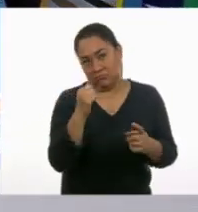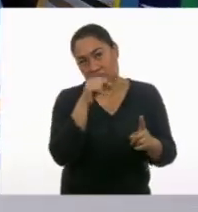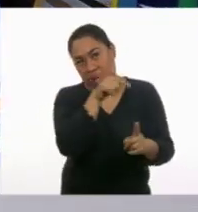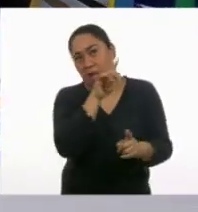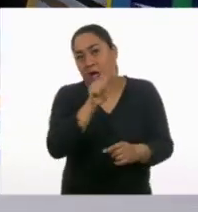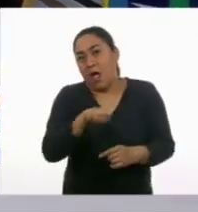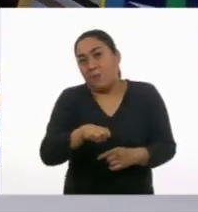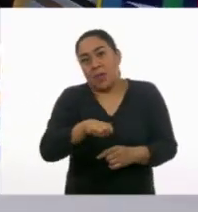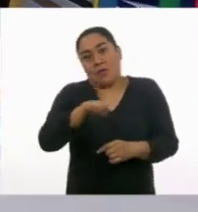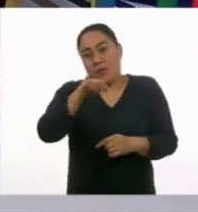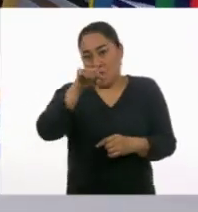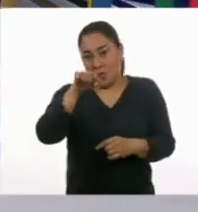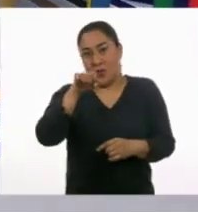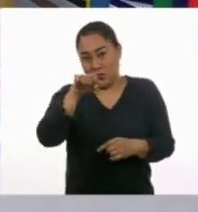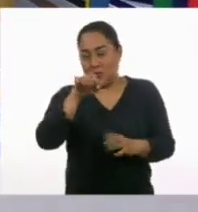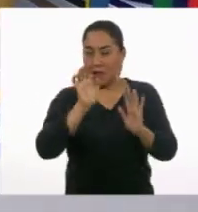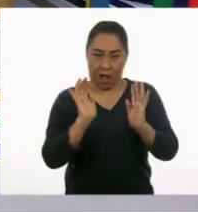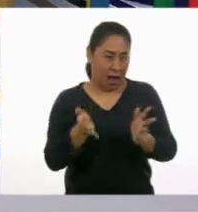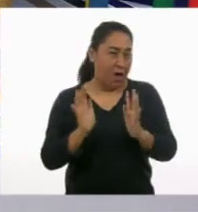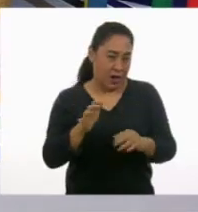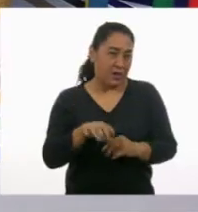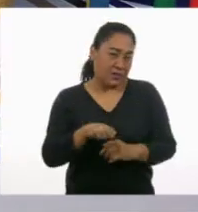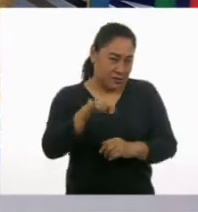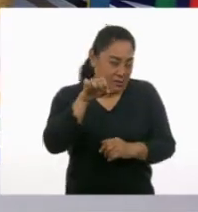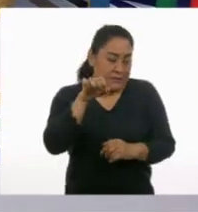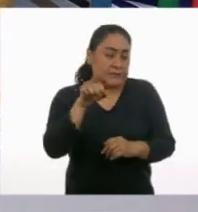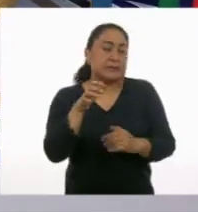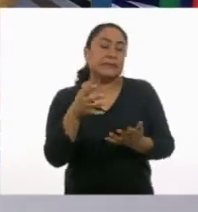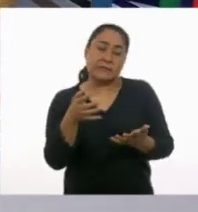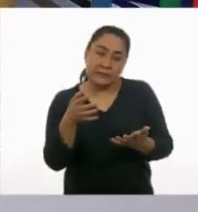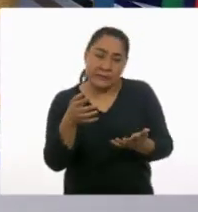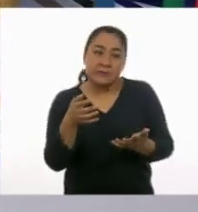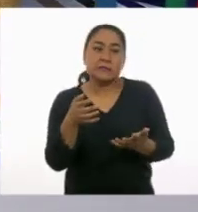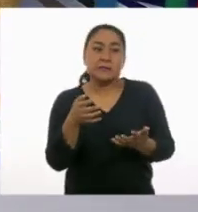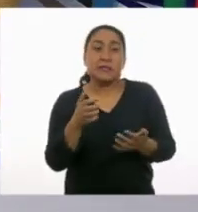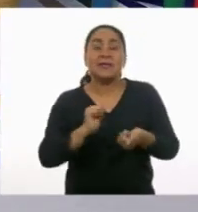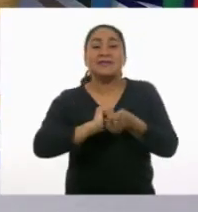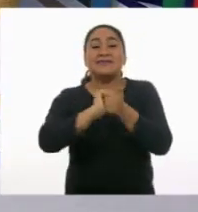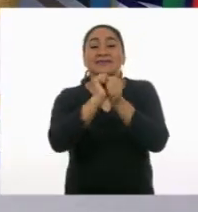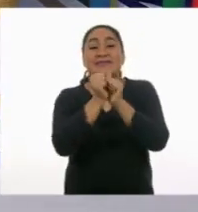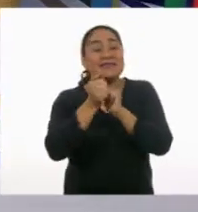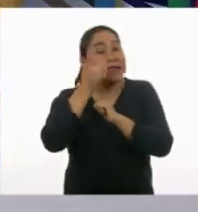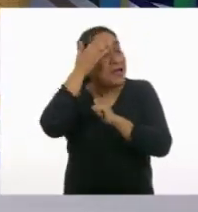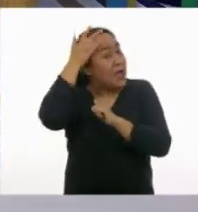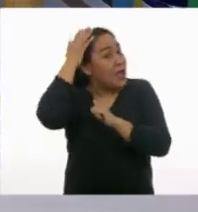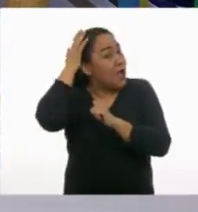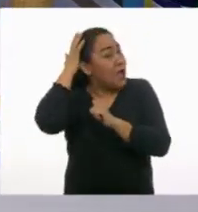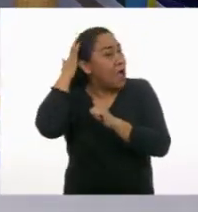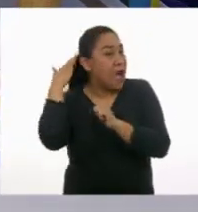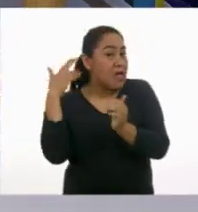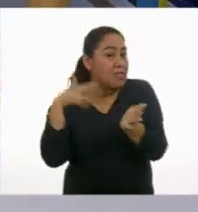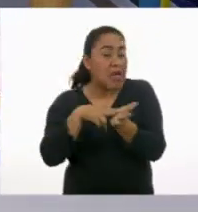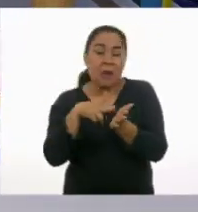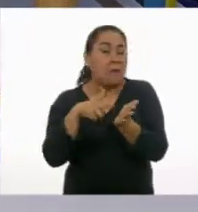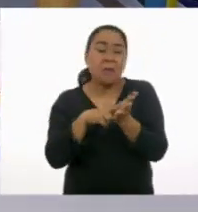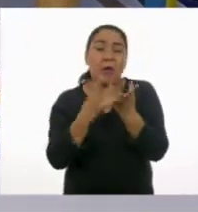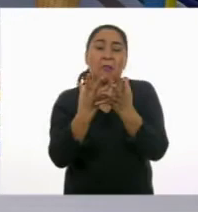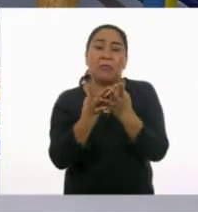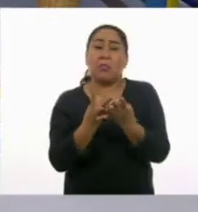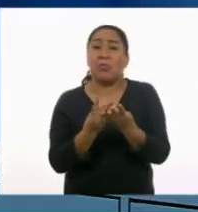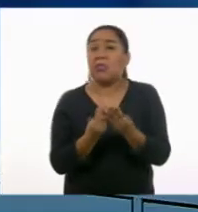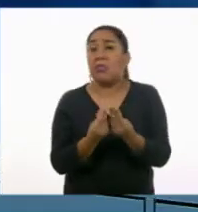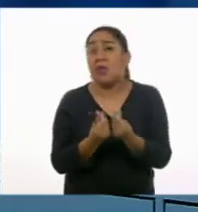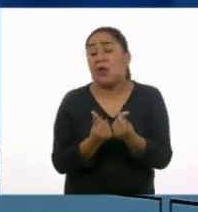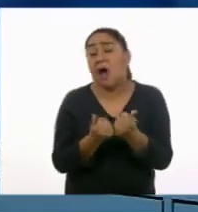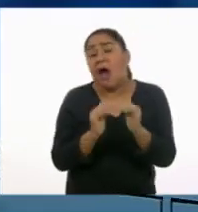mayor de edad. Y entonces ya ha perdido color en el cabello. Sí, ya